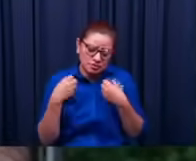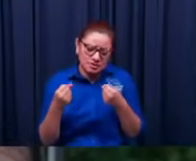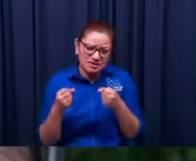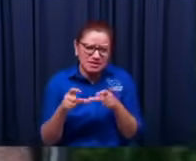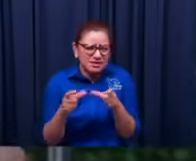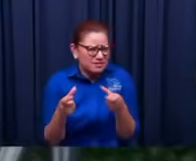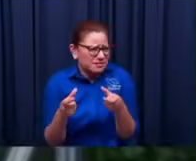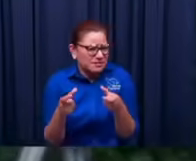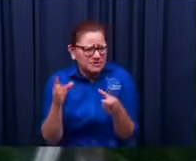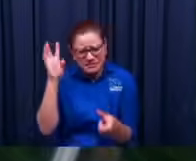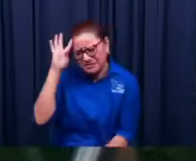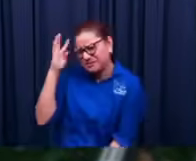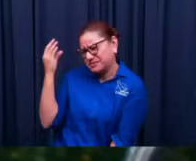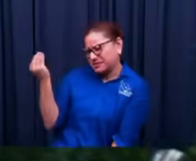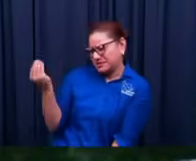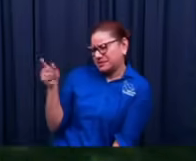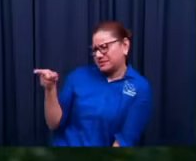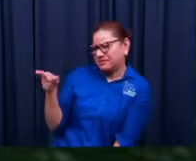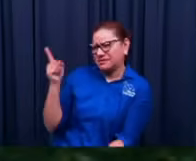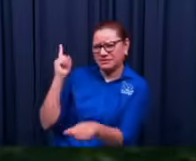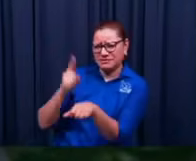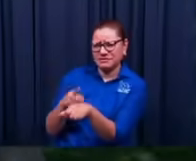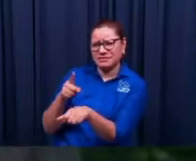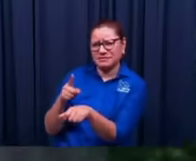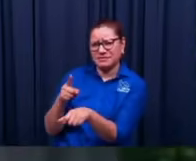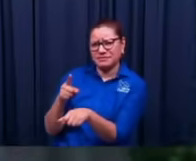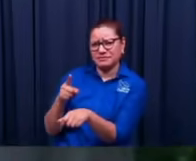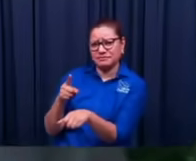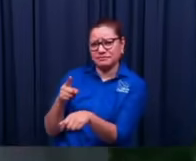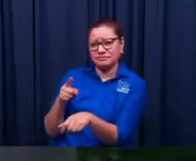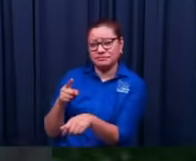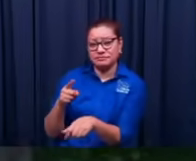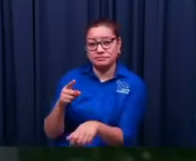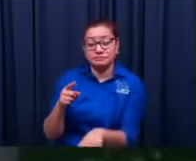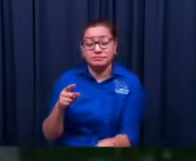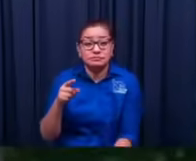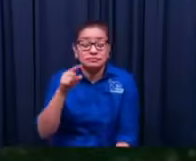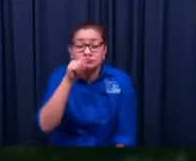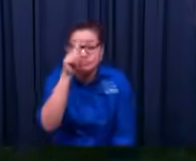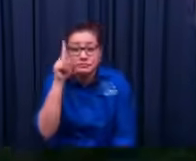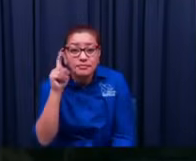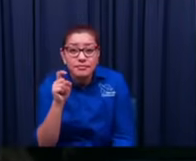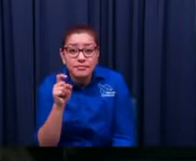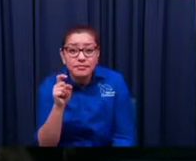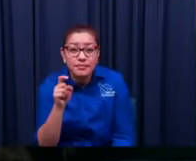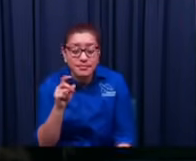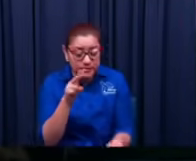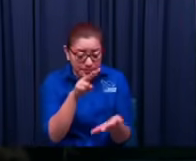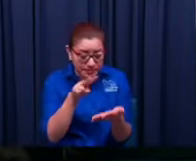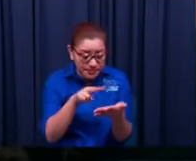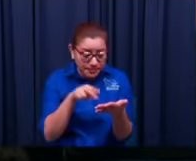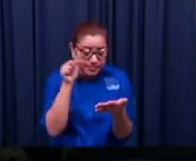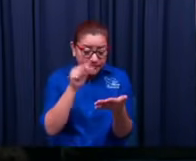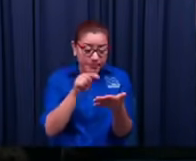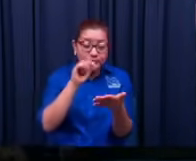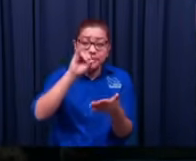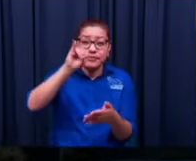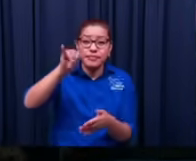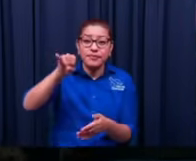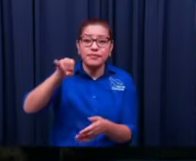¿Cómo así? ¿Por qué me querés castigar, pues? Pero esa era la pregunta. Léalo usted en el libro de Jueces, ahí se